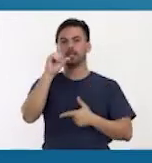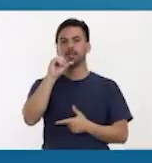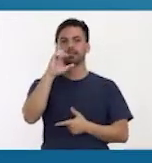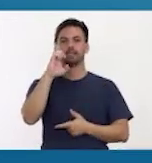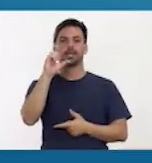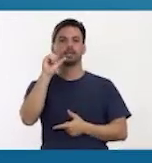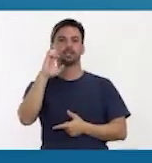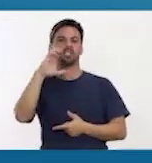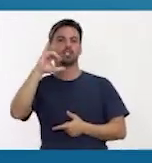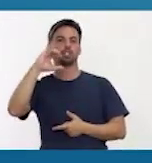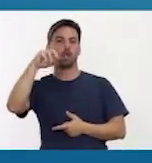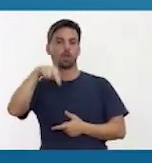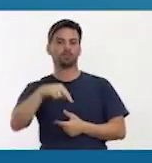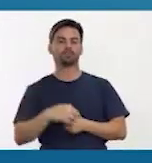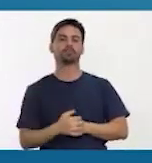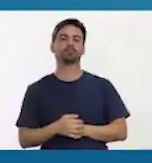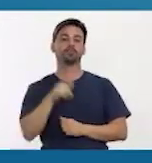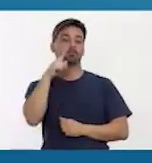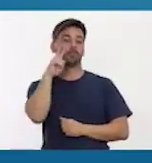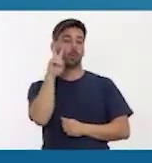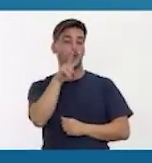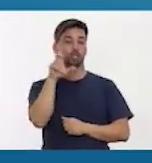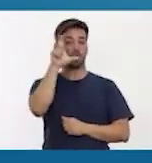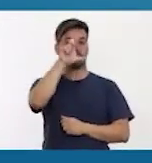muestro un esquema